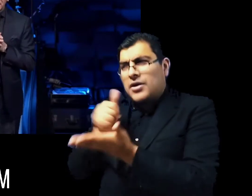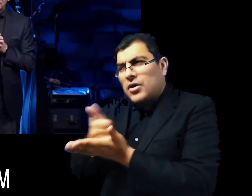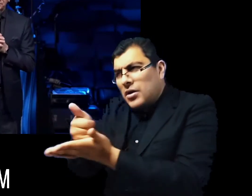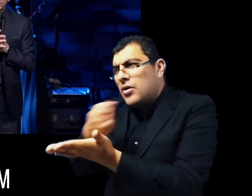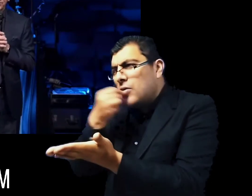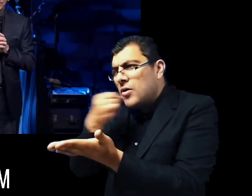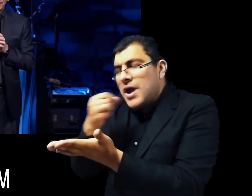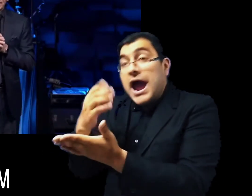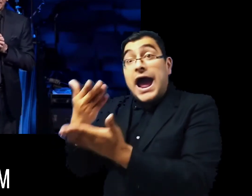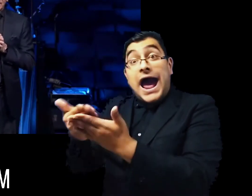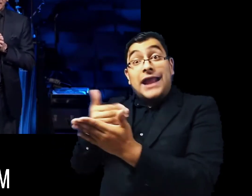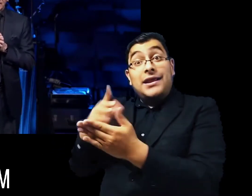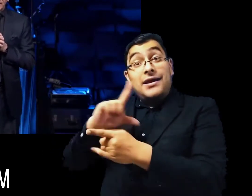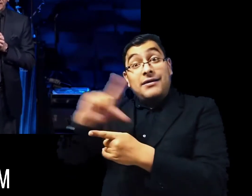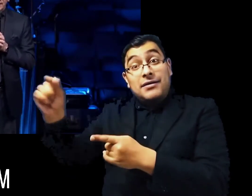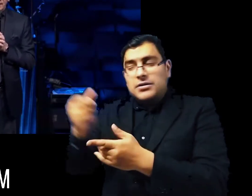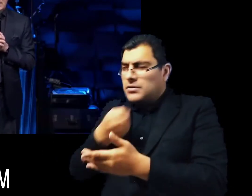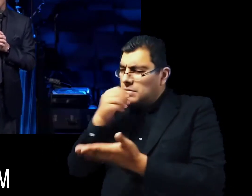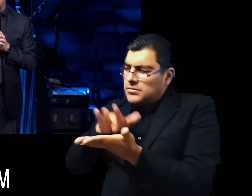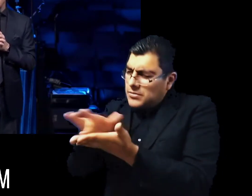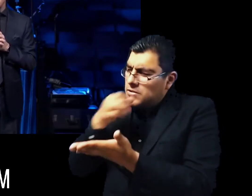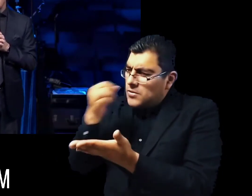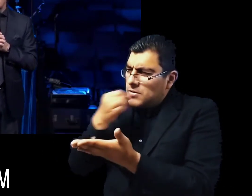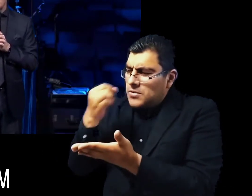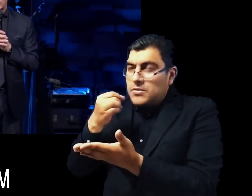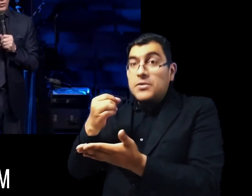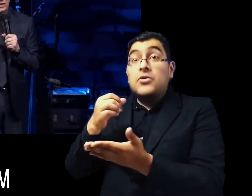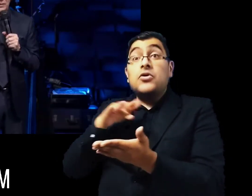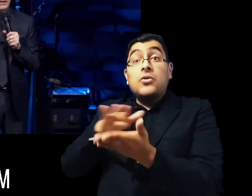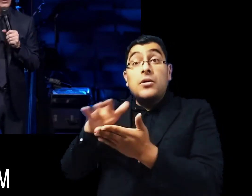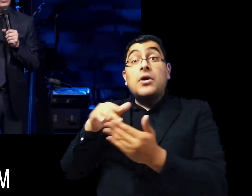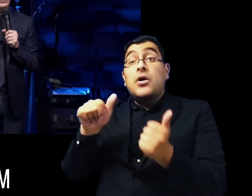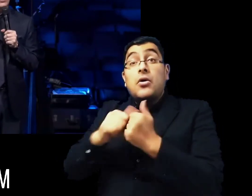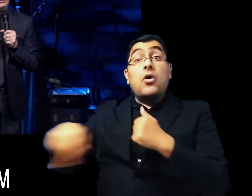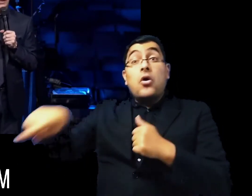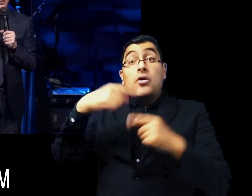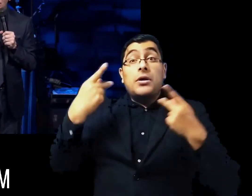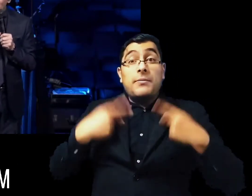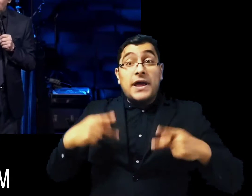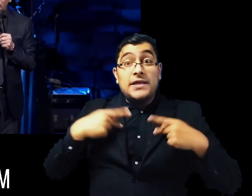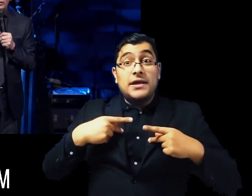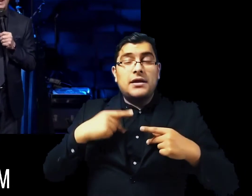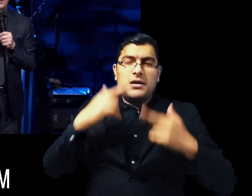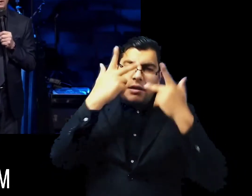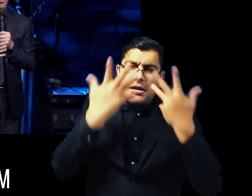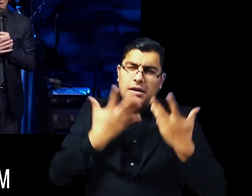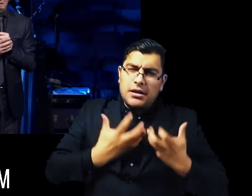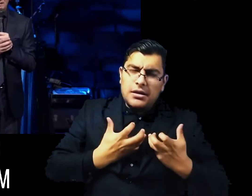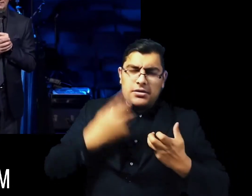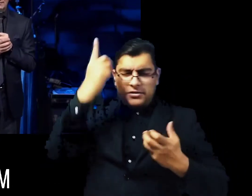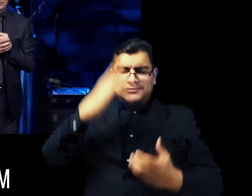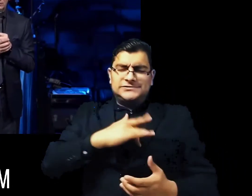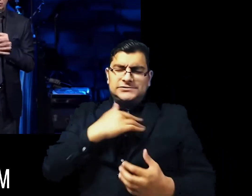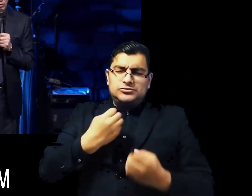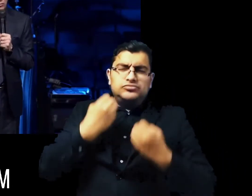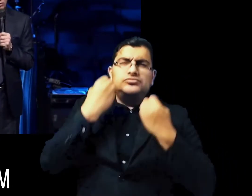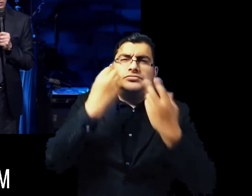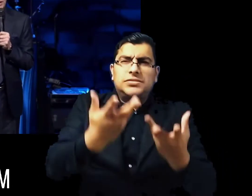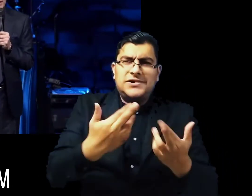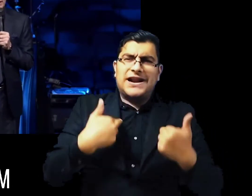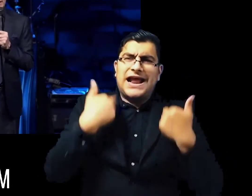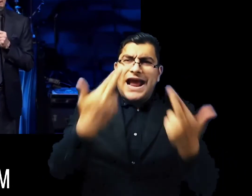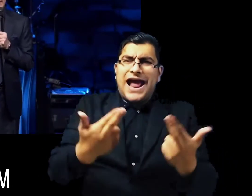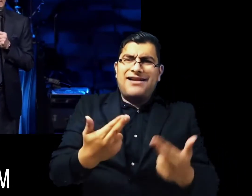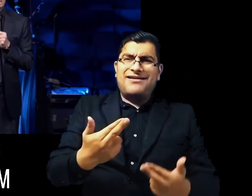se vaya. El servir en medio de nuestro quebranto es un hermoso regalo de gracia. No todo el mundo